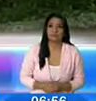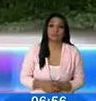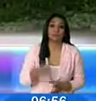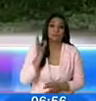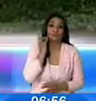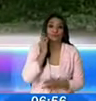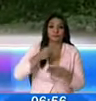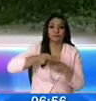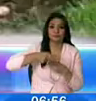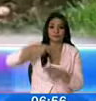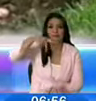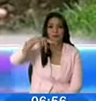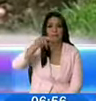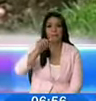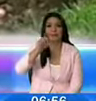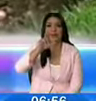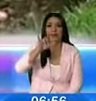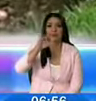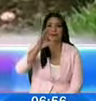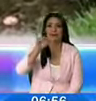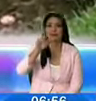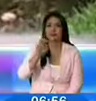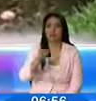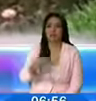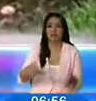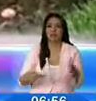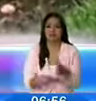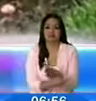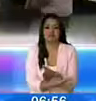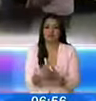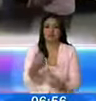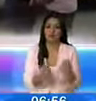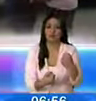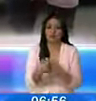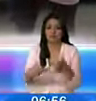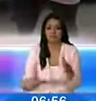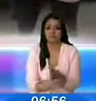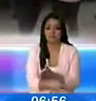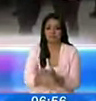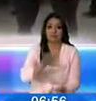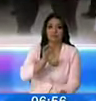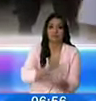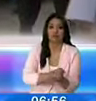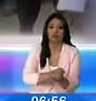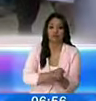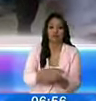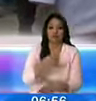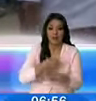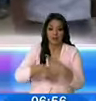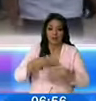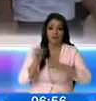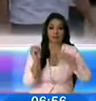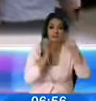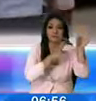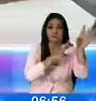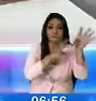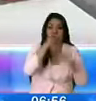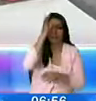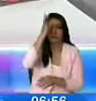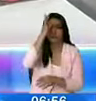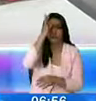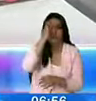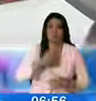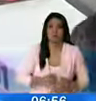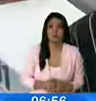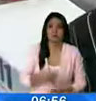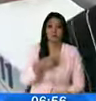identificada como Patricia Bravo, habría quedado bajo el carro, mientras que su esposo fue trasladado a una casa de salud. Viene el